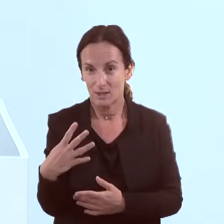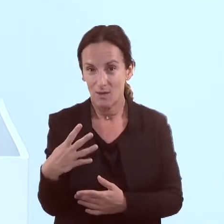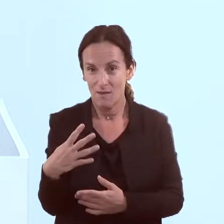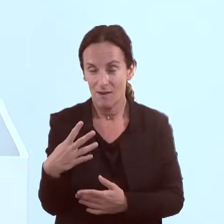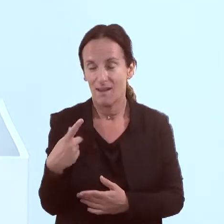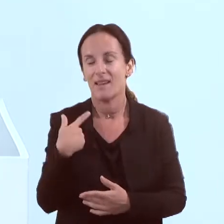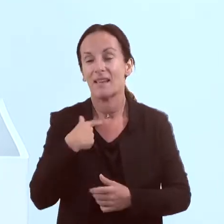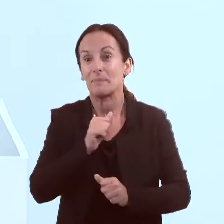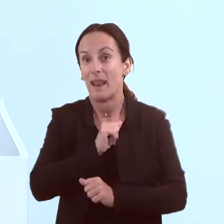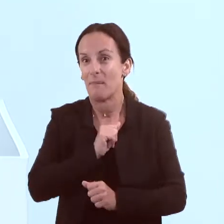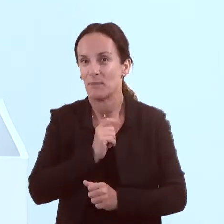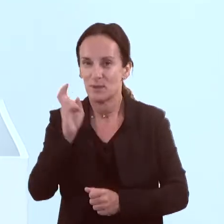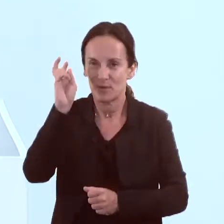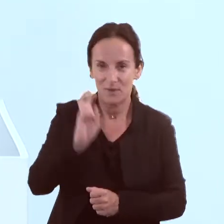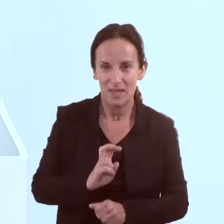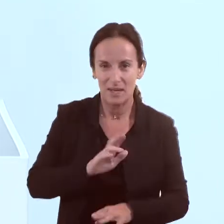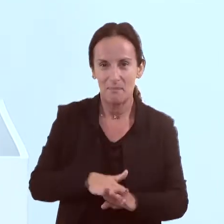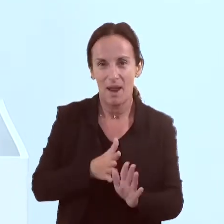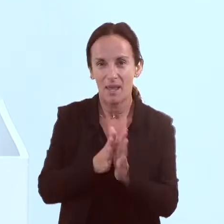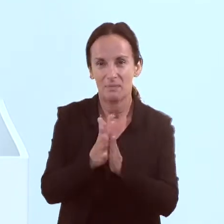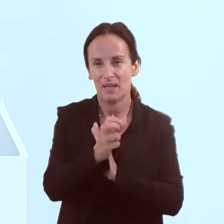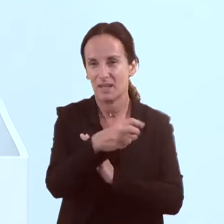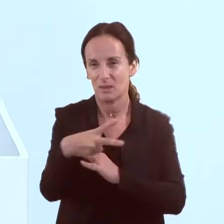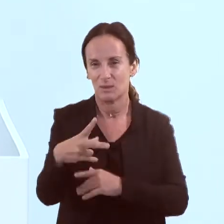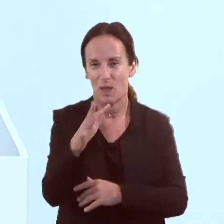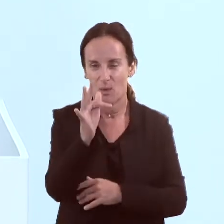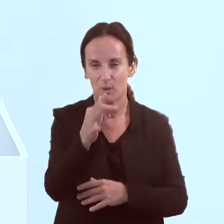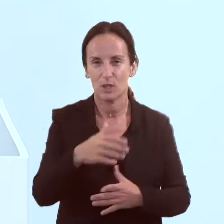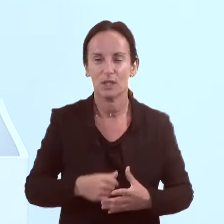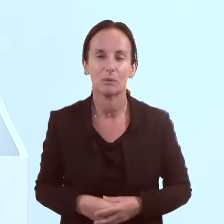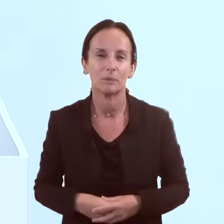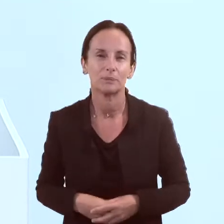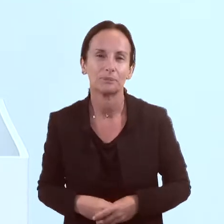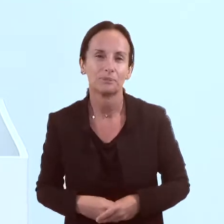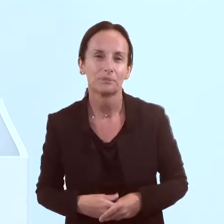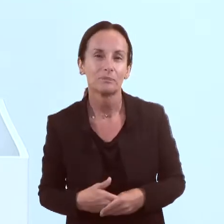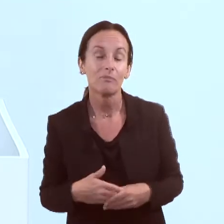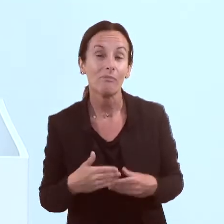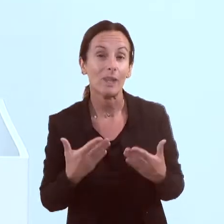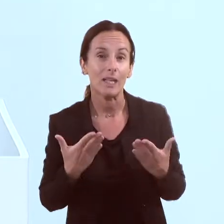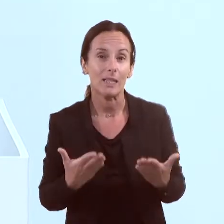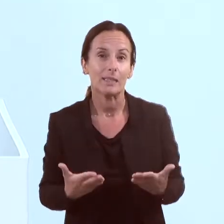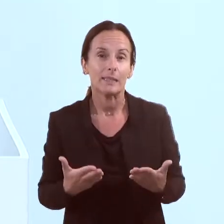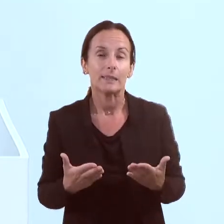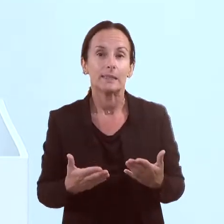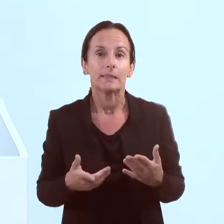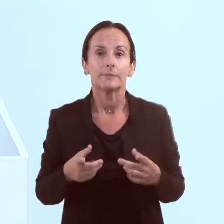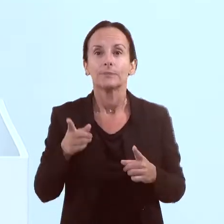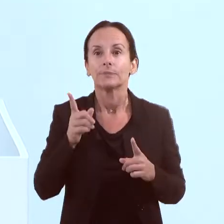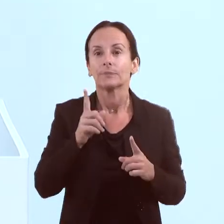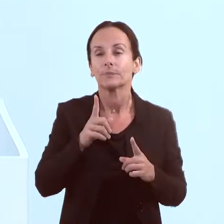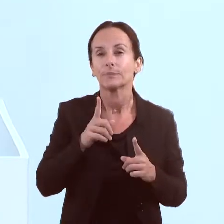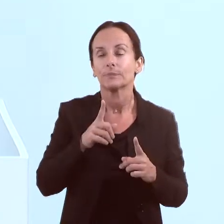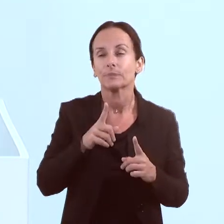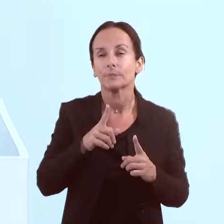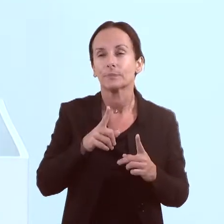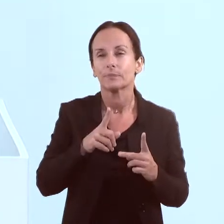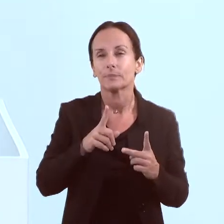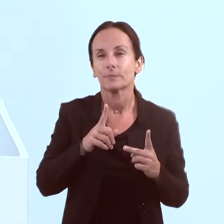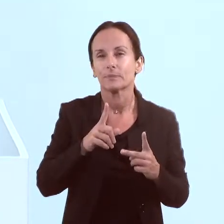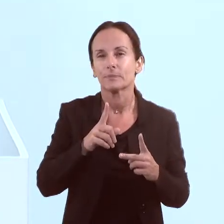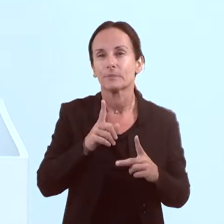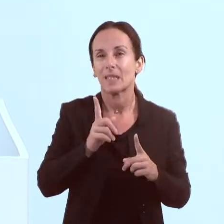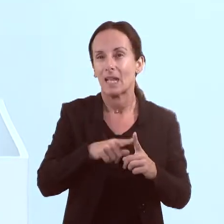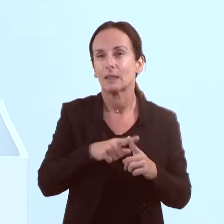parte vaciamos el sistema tradicional de atención, el institucionalizado, pero sin embargo no cerramos el grifo. Por otra parte,